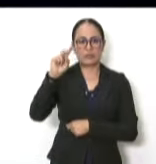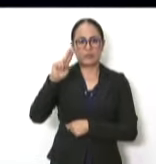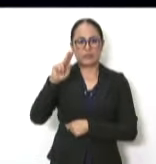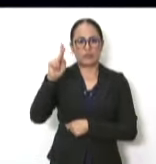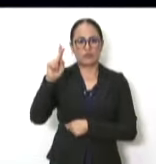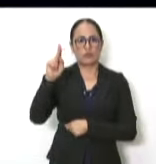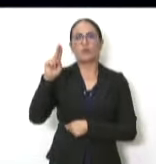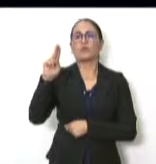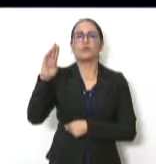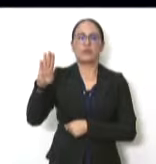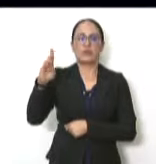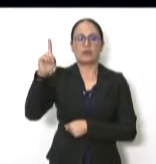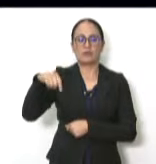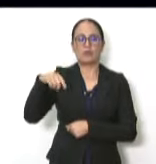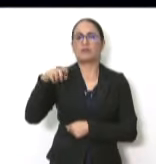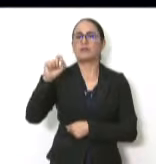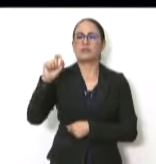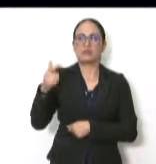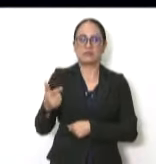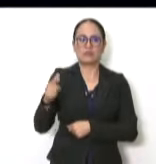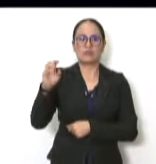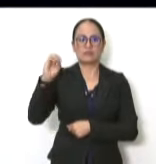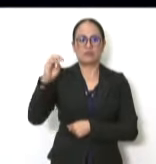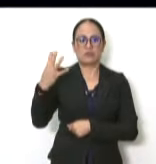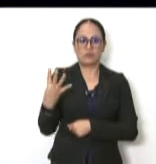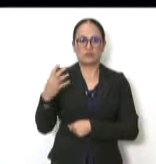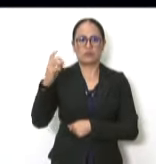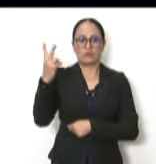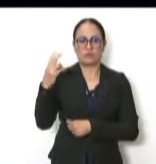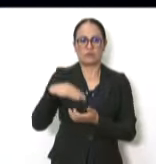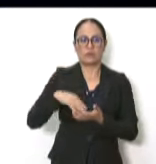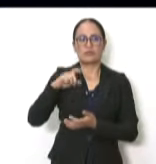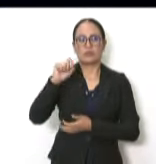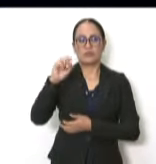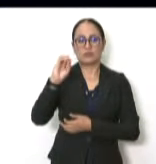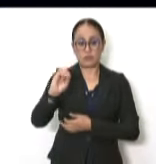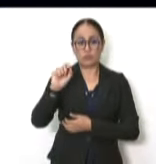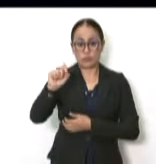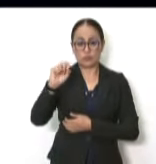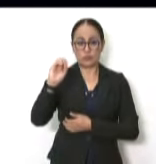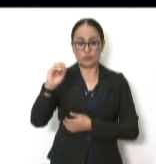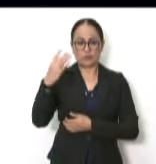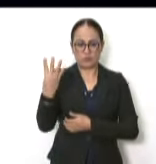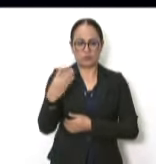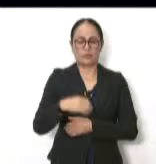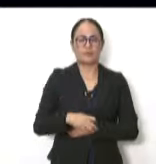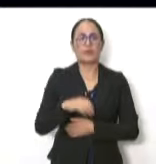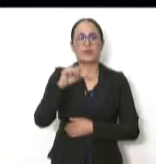ACT-PV-27-05-2020.04,